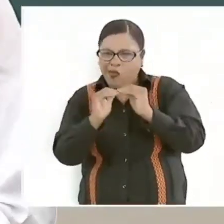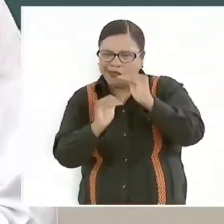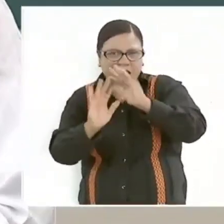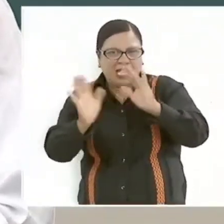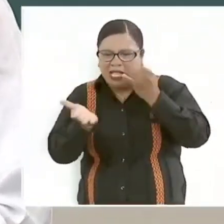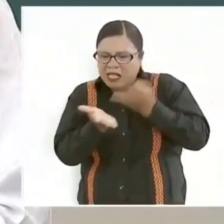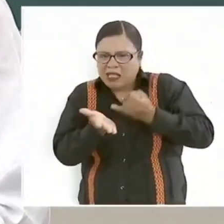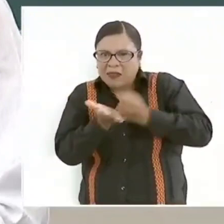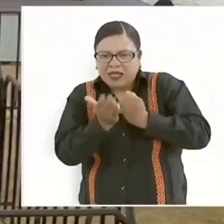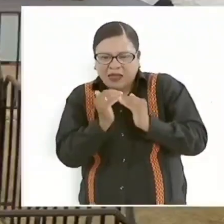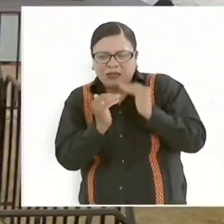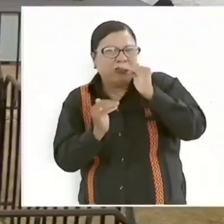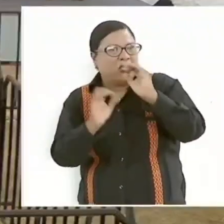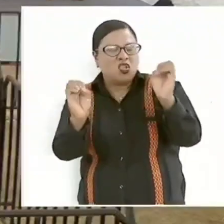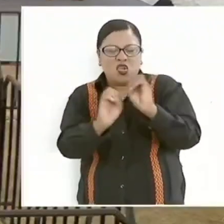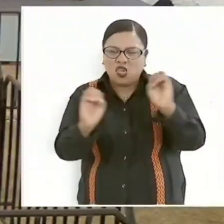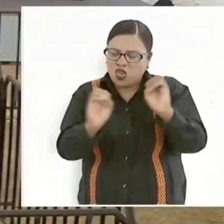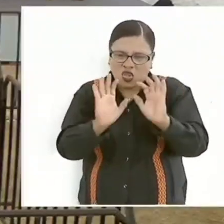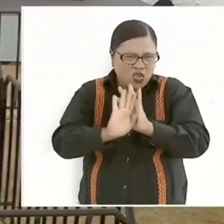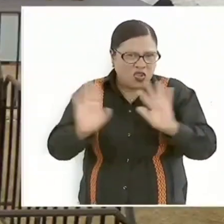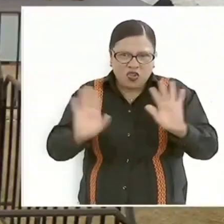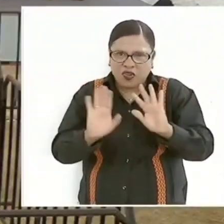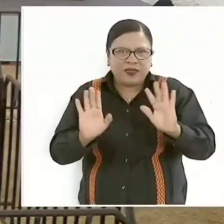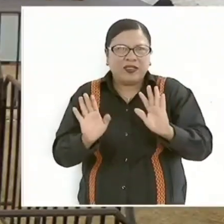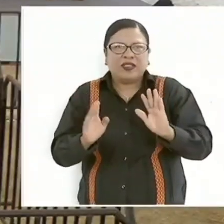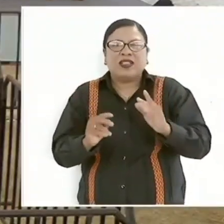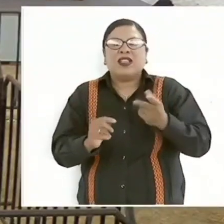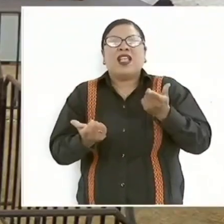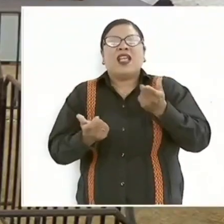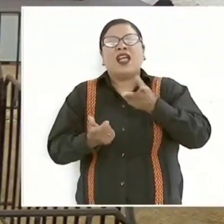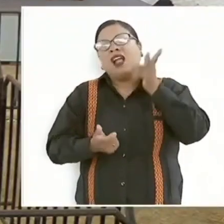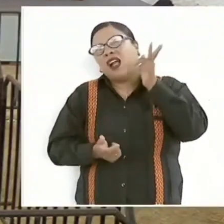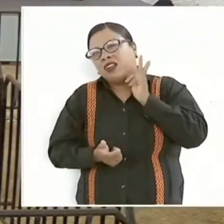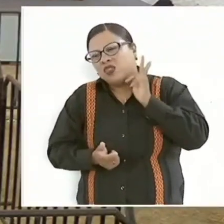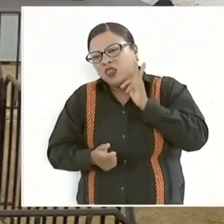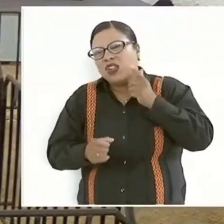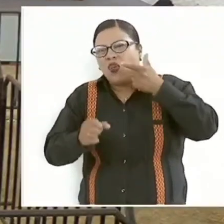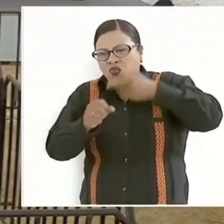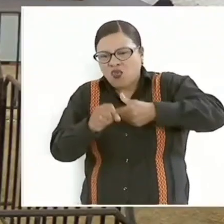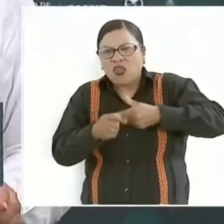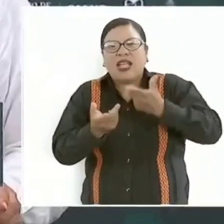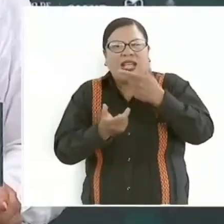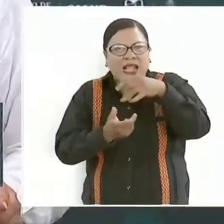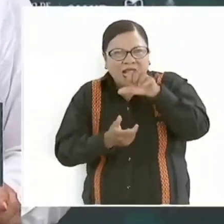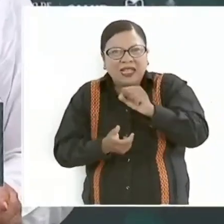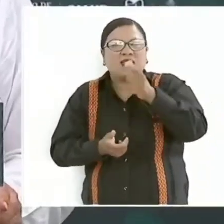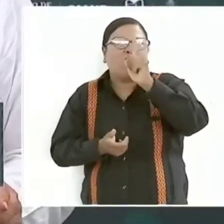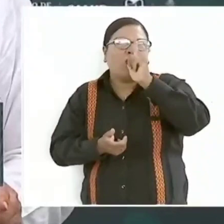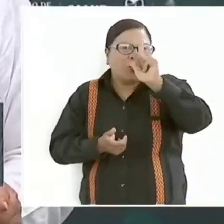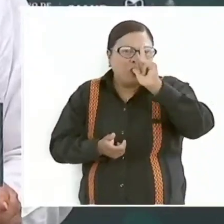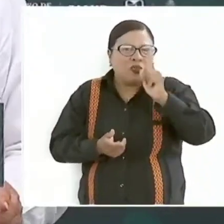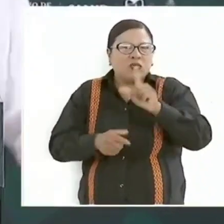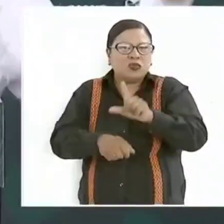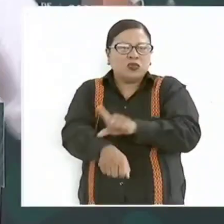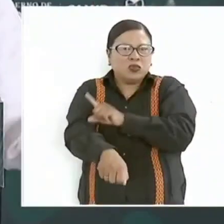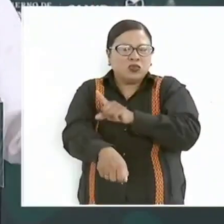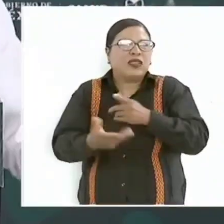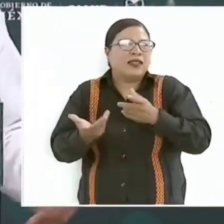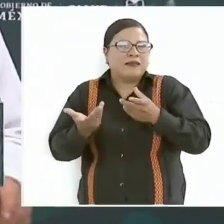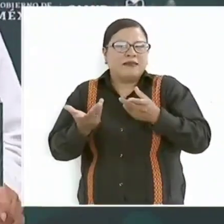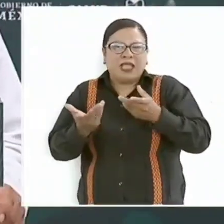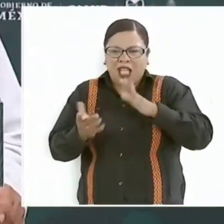aumentado impuestos, no ha aumentado el precio de las gasolinas, del diésel, del gas, de la luz. Y